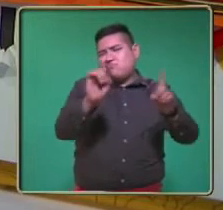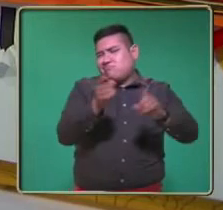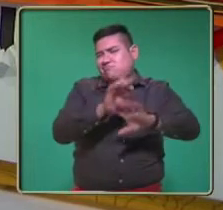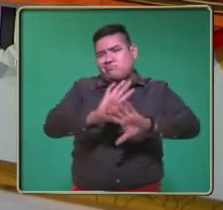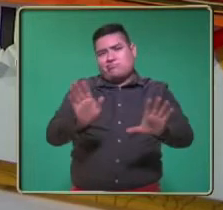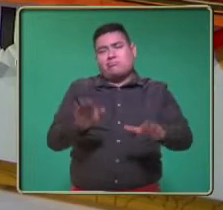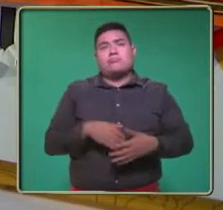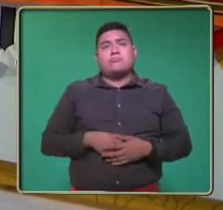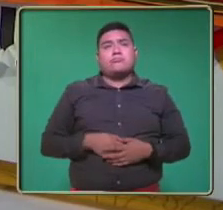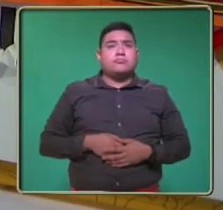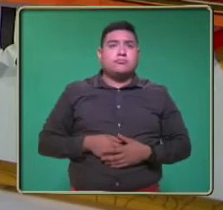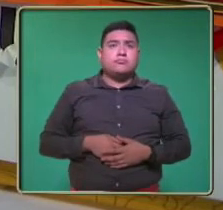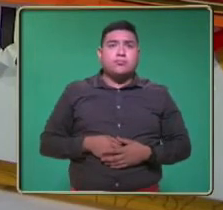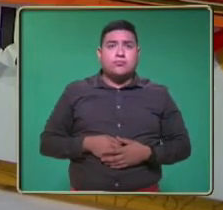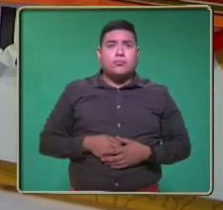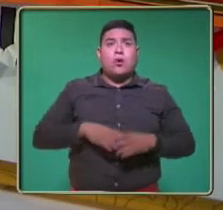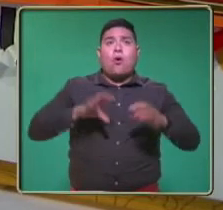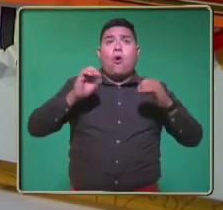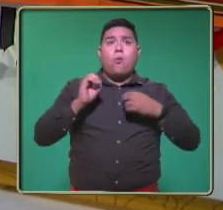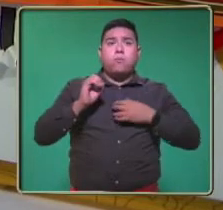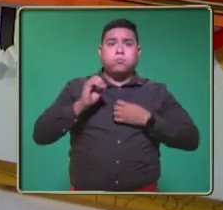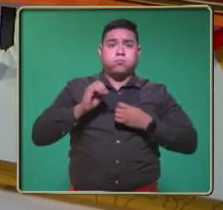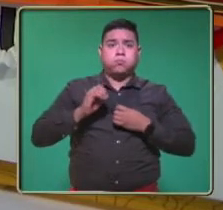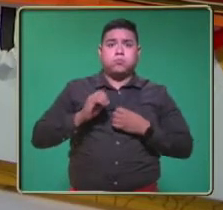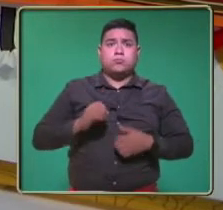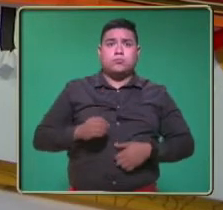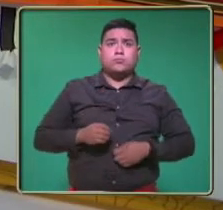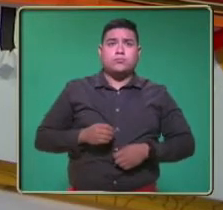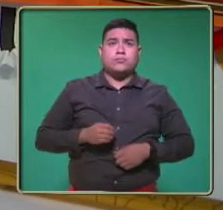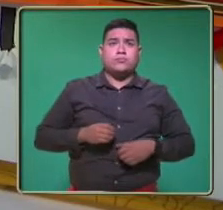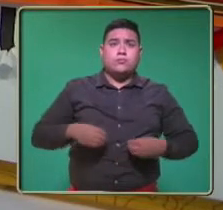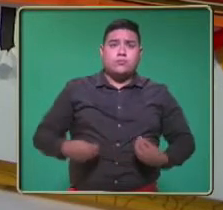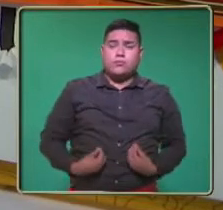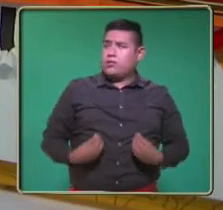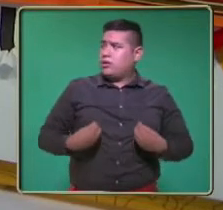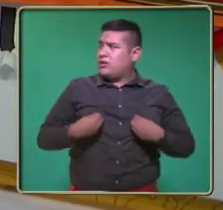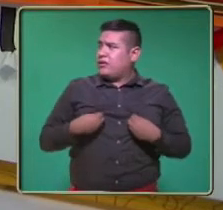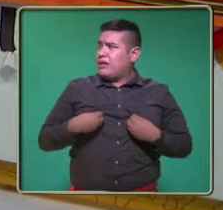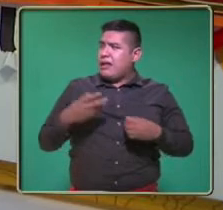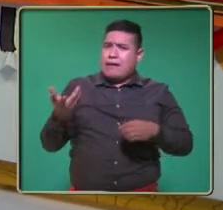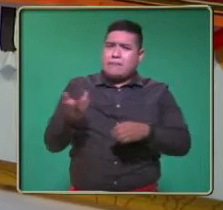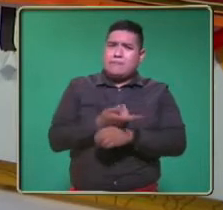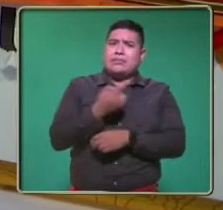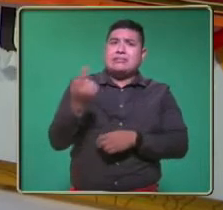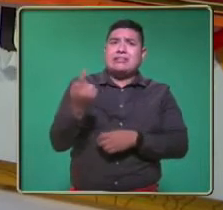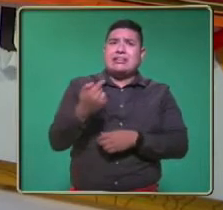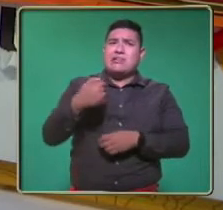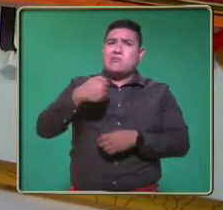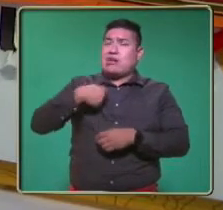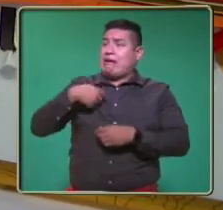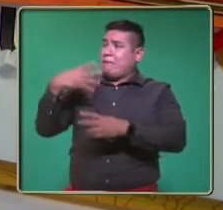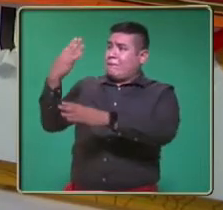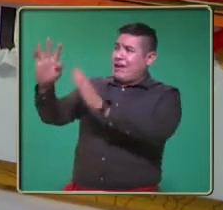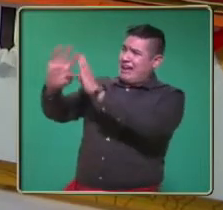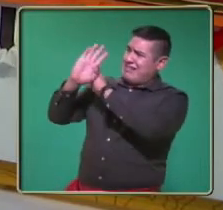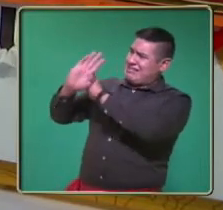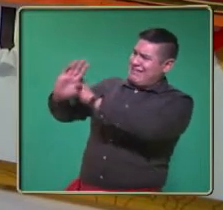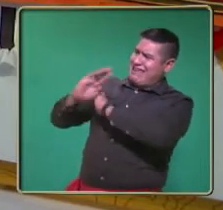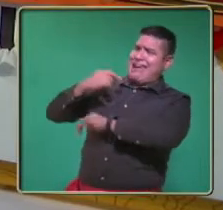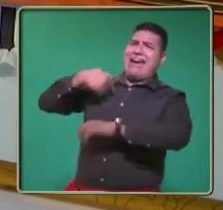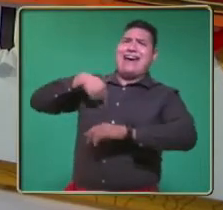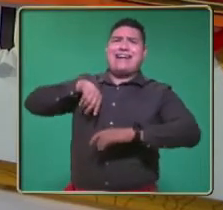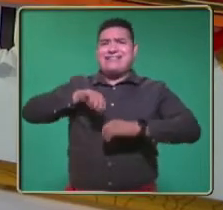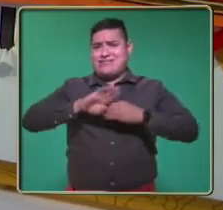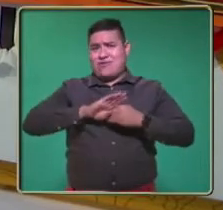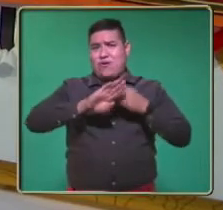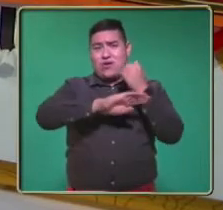discapacidad. O también podemos decir de la vida, pues ¿qué pasa con la vida? ¿Por qué me quieren castigar de esta manera?